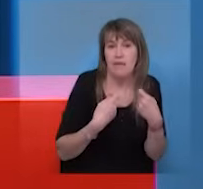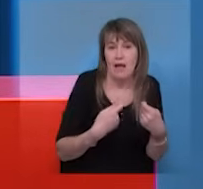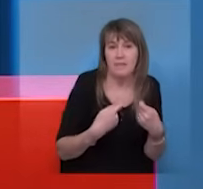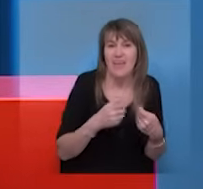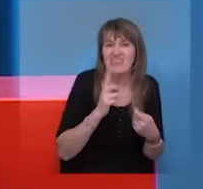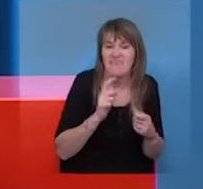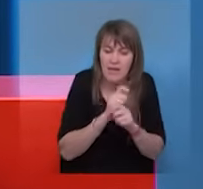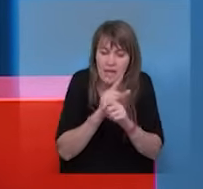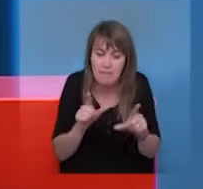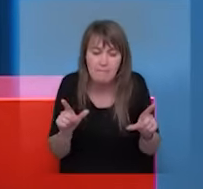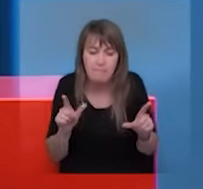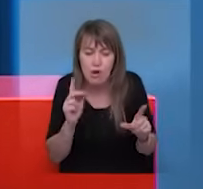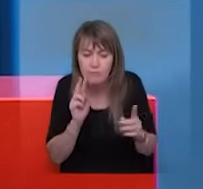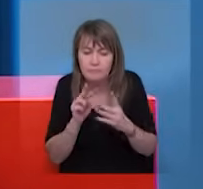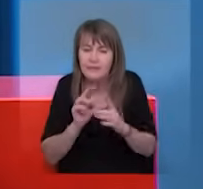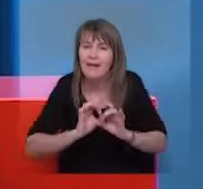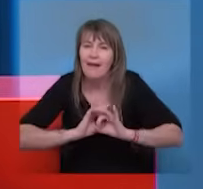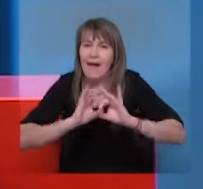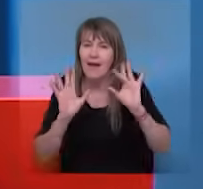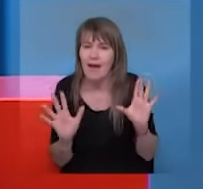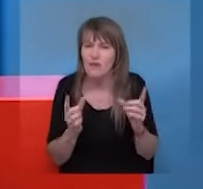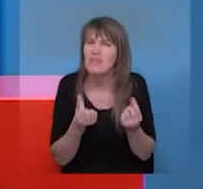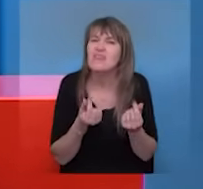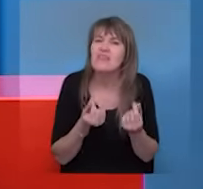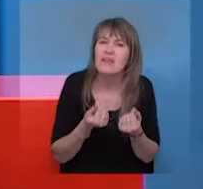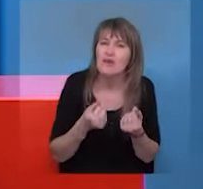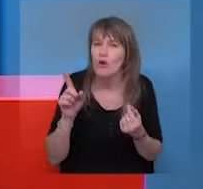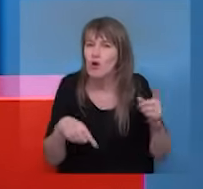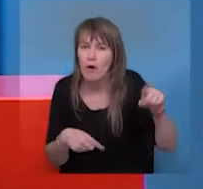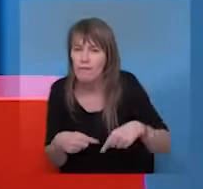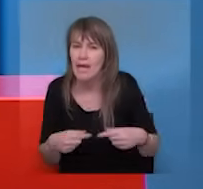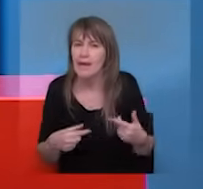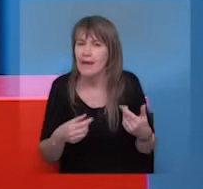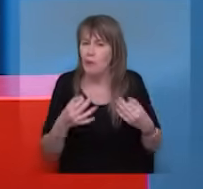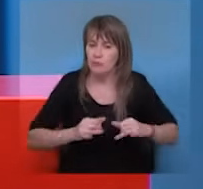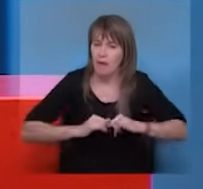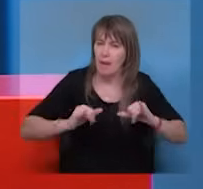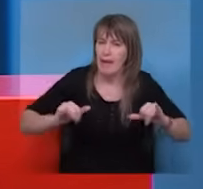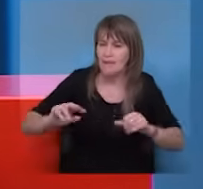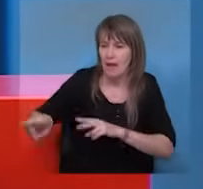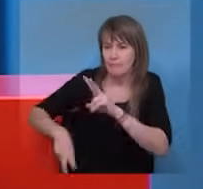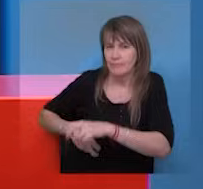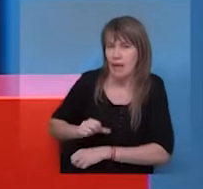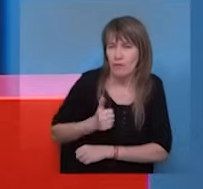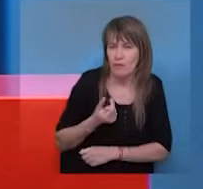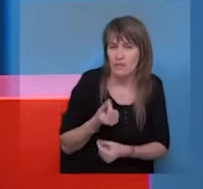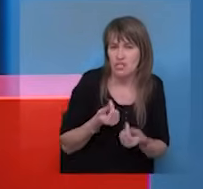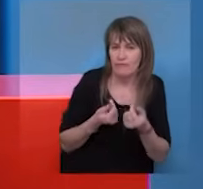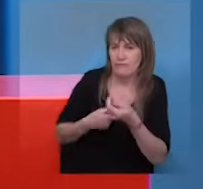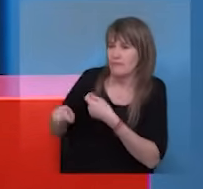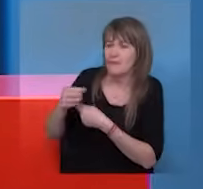limpio que no que la campaña no sea un un momento como para lavar dinero por parte del